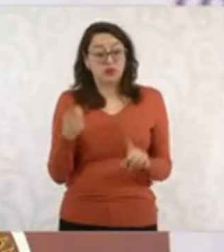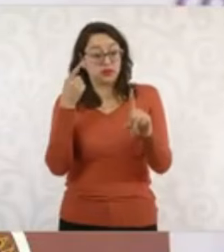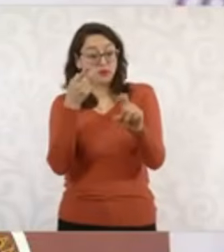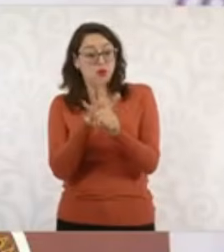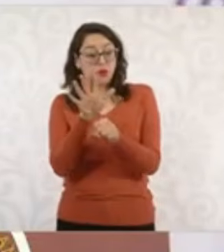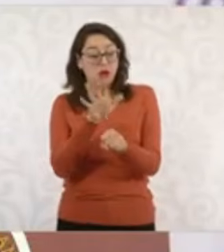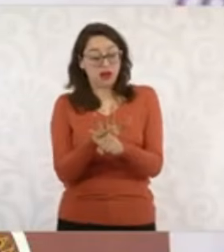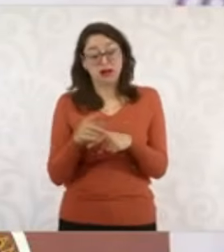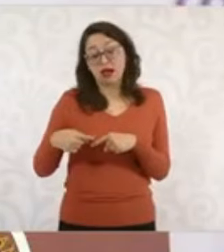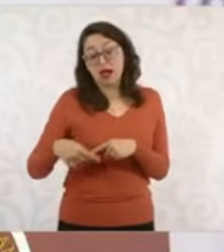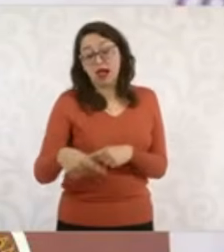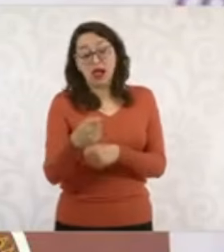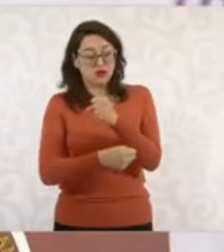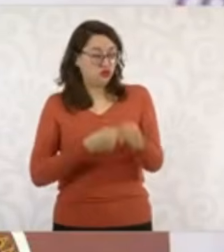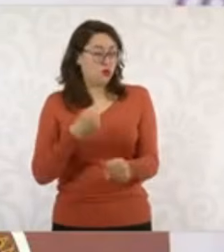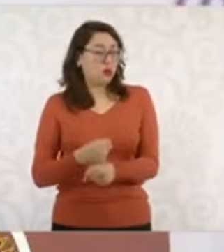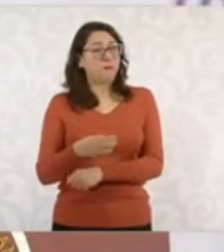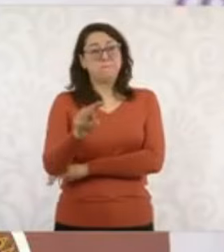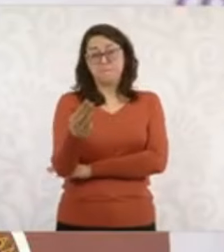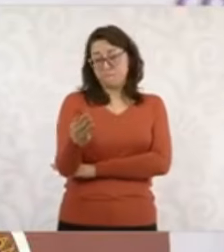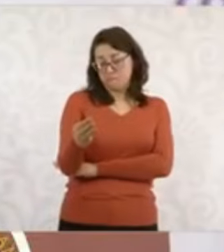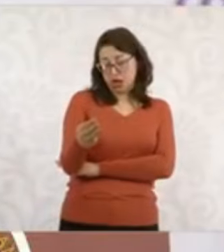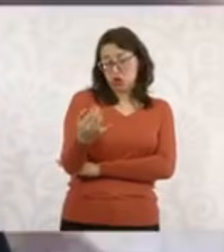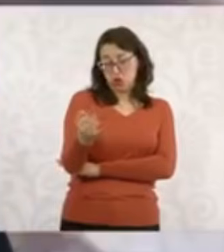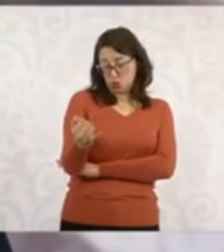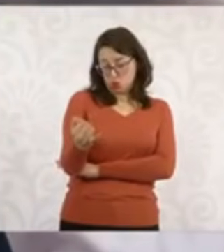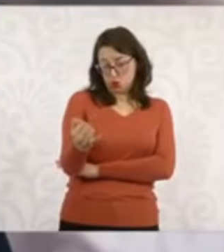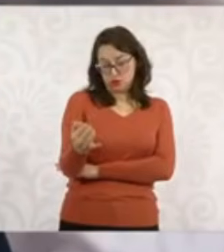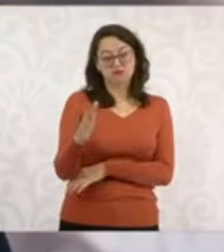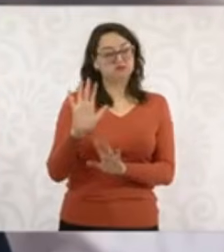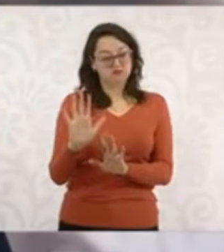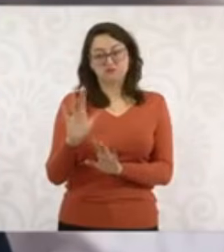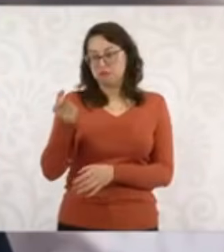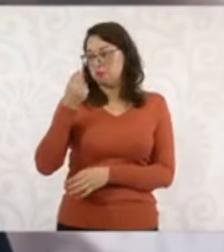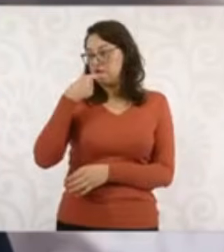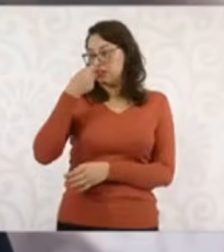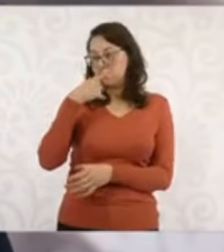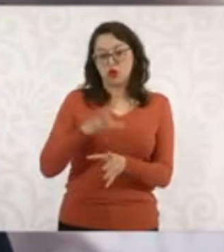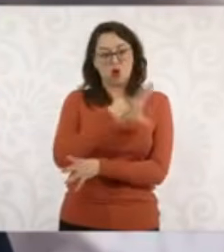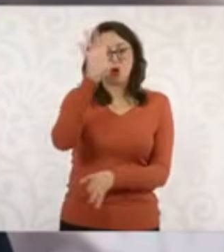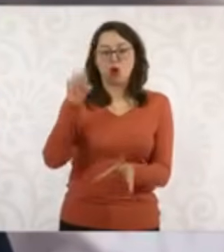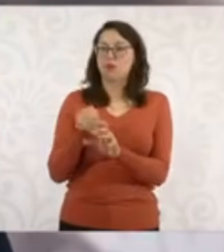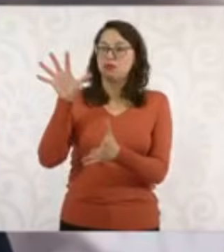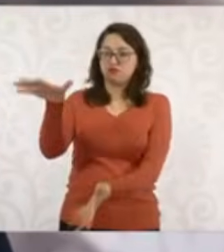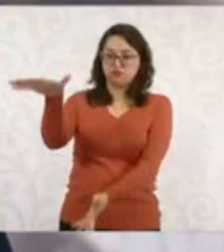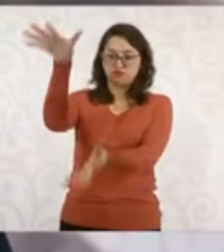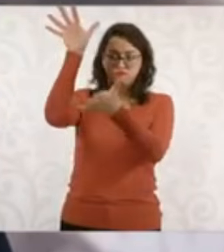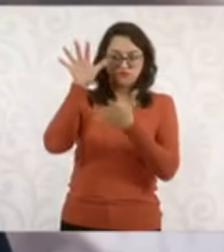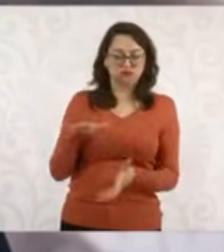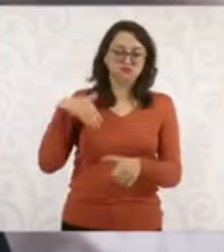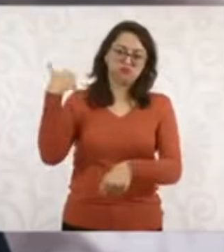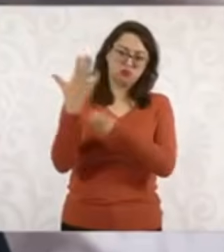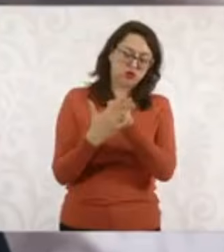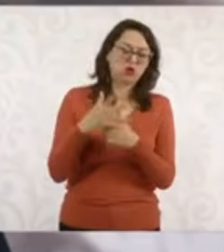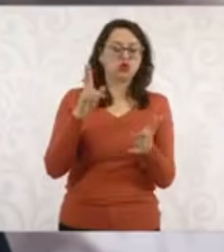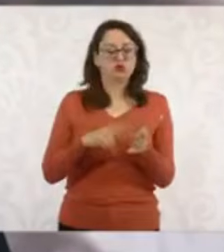de mediados de este año, para mayo y los inicios de junio, tengamos ya totalmente resuelta la adquisición de los medicamentos